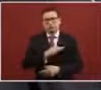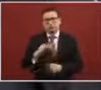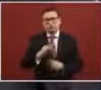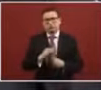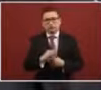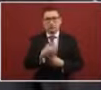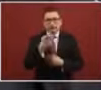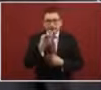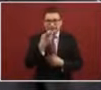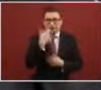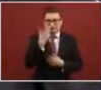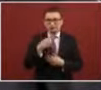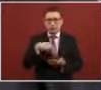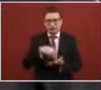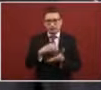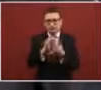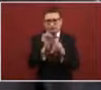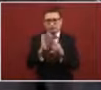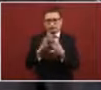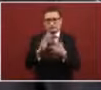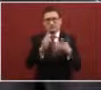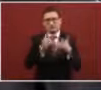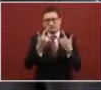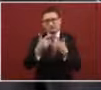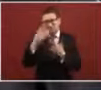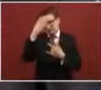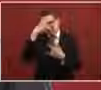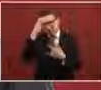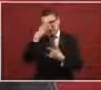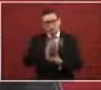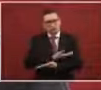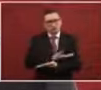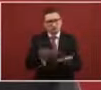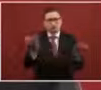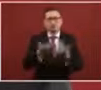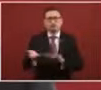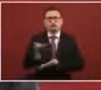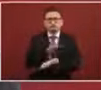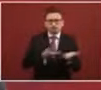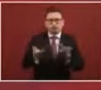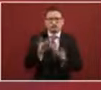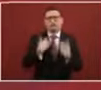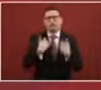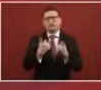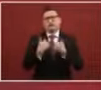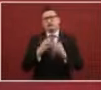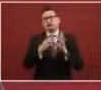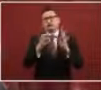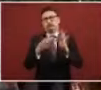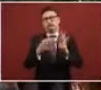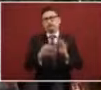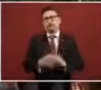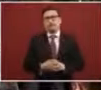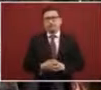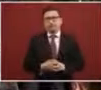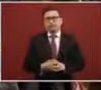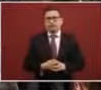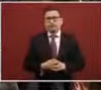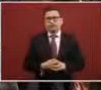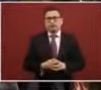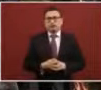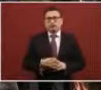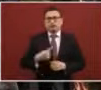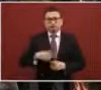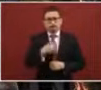me gustaría que estas experiencias se compartieran y que les explicaran, pues, cómo